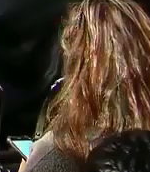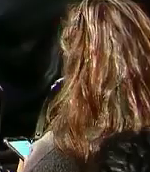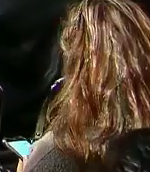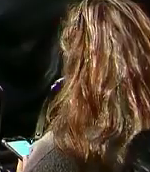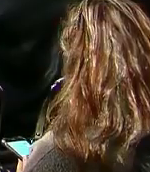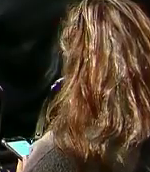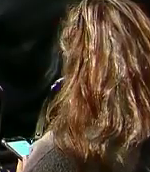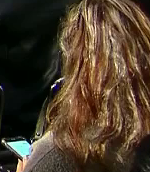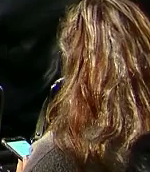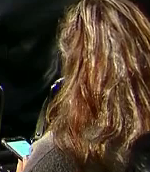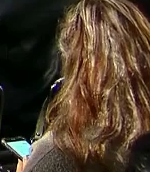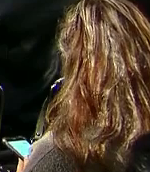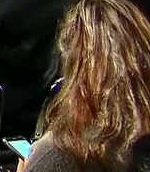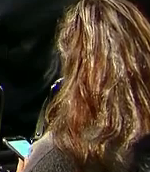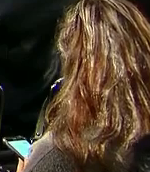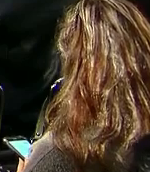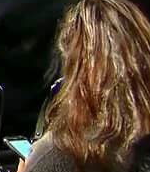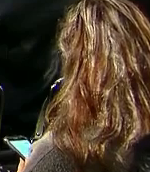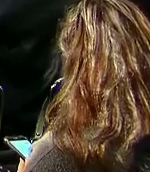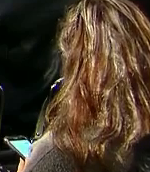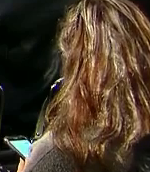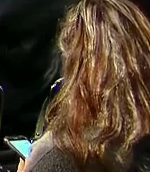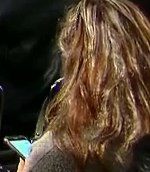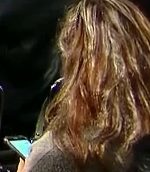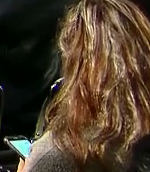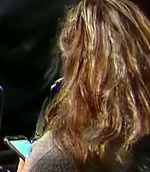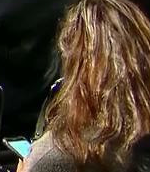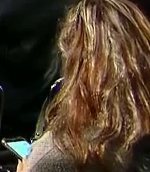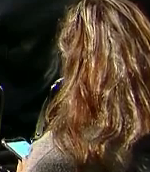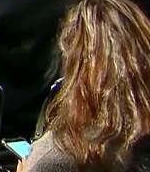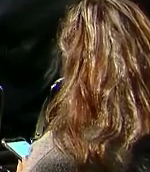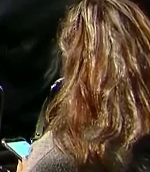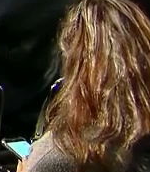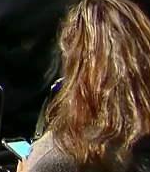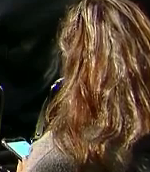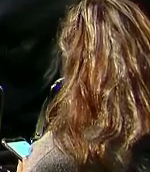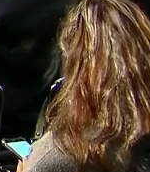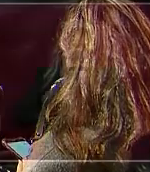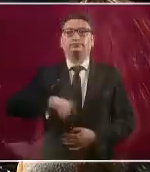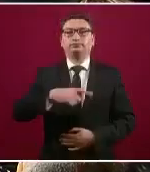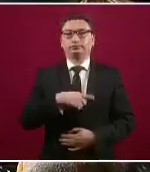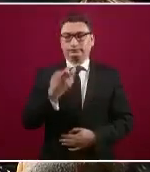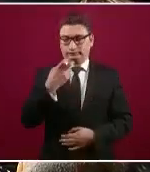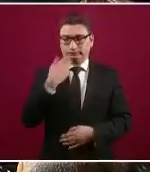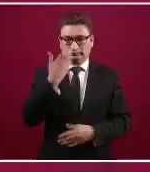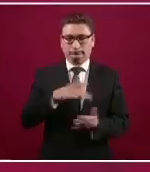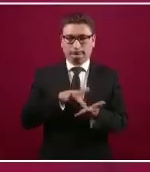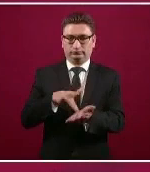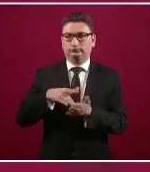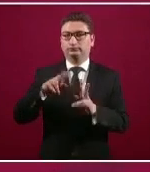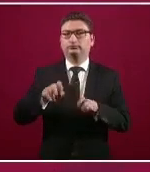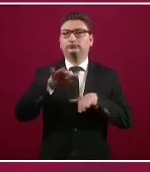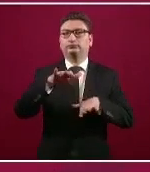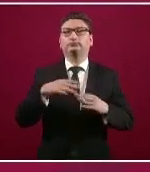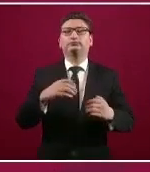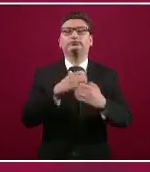Entonces, estamos pensando en apoyar mucho todo lo relacionado con la